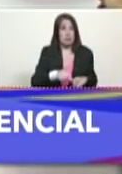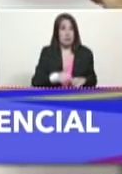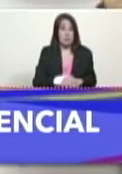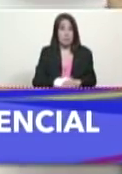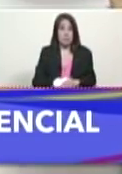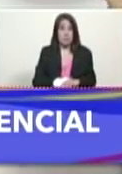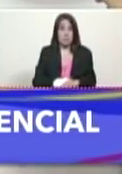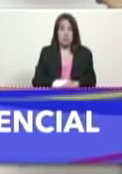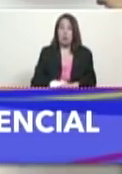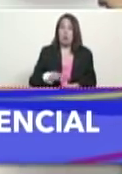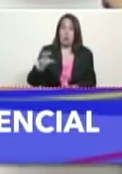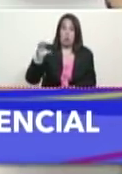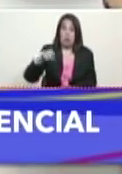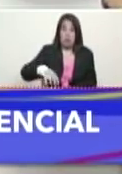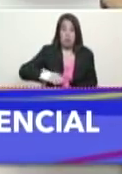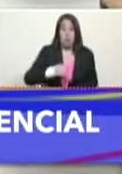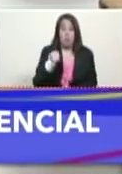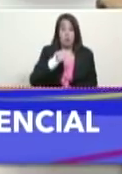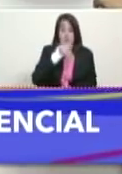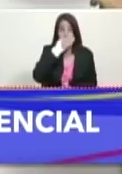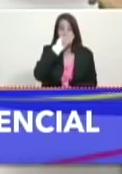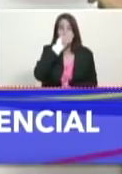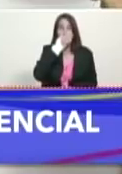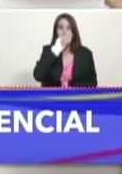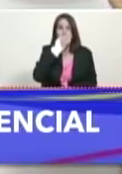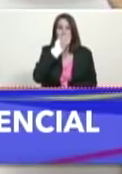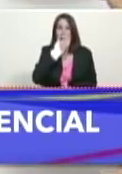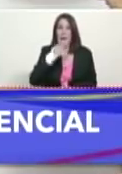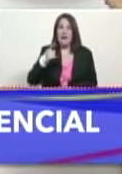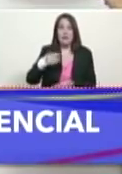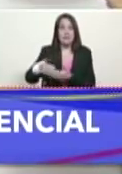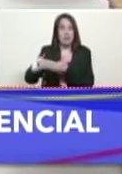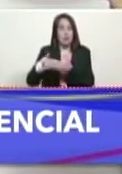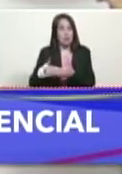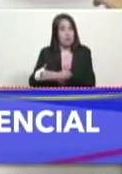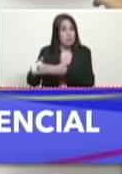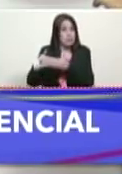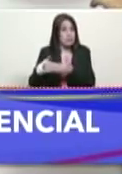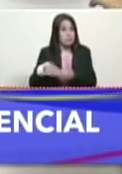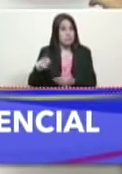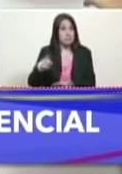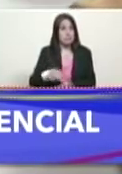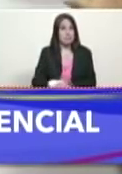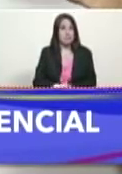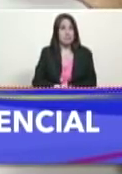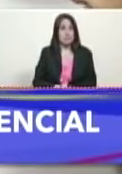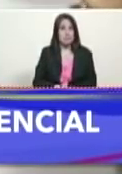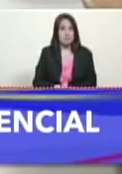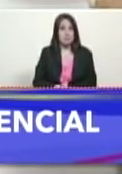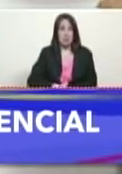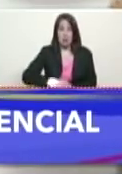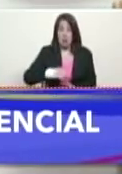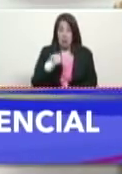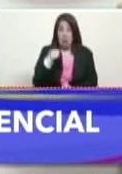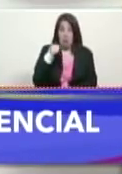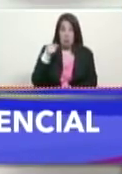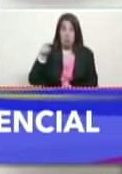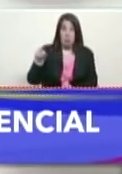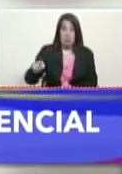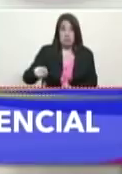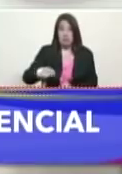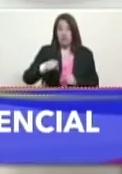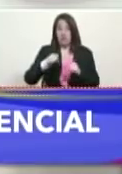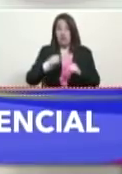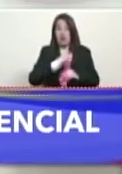un estado parapolicial, el estado estadounidense. De una policía durísima,